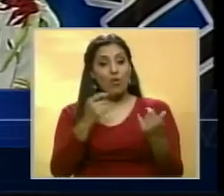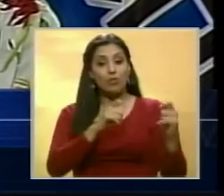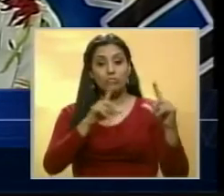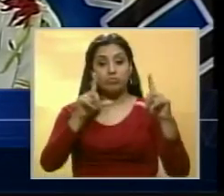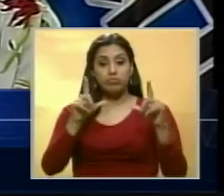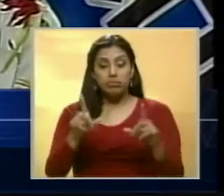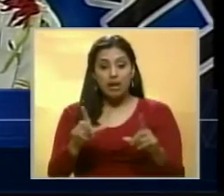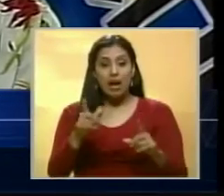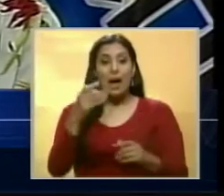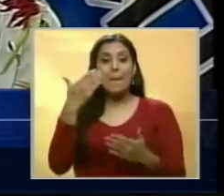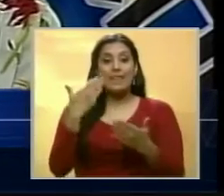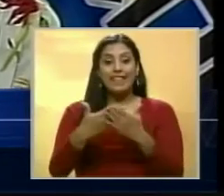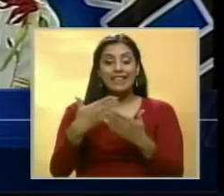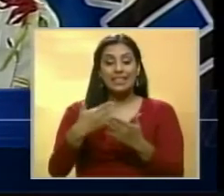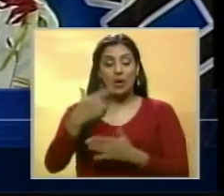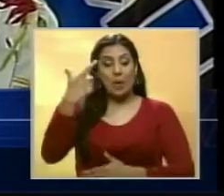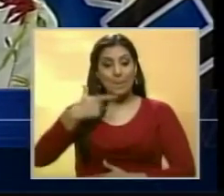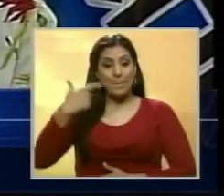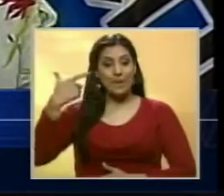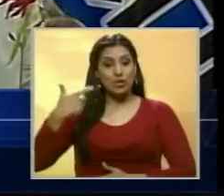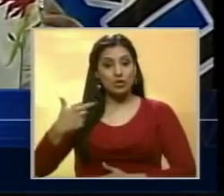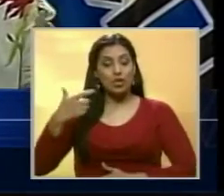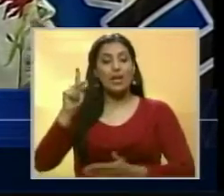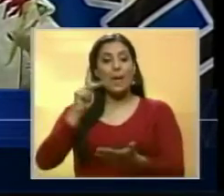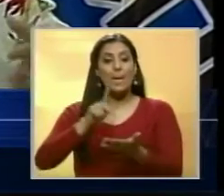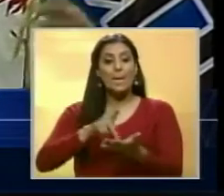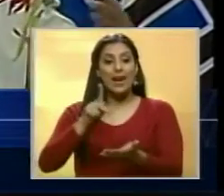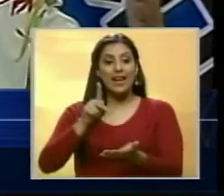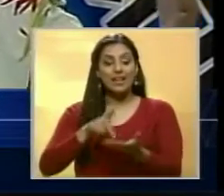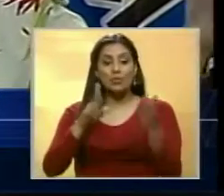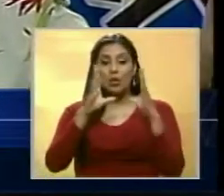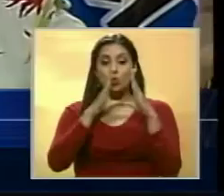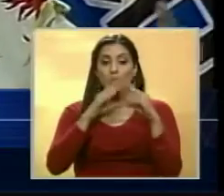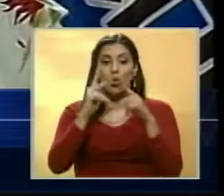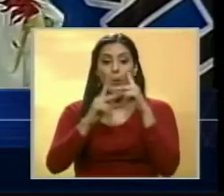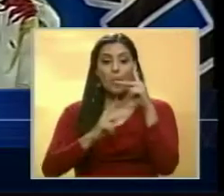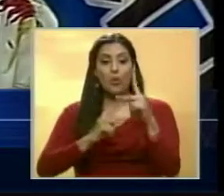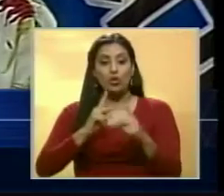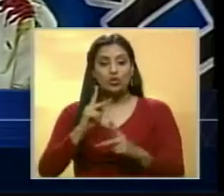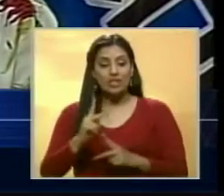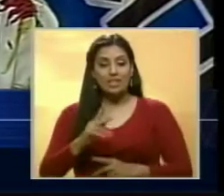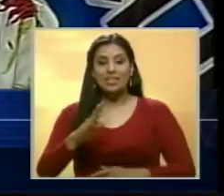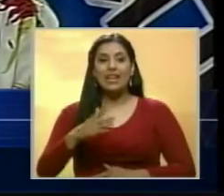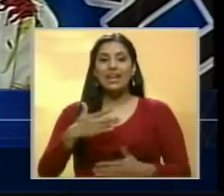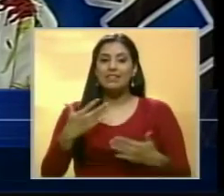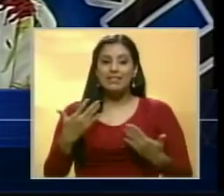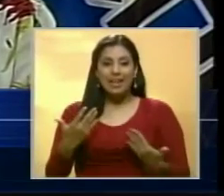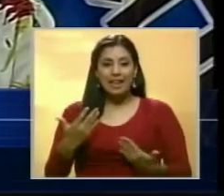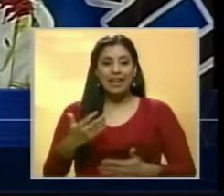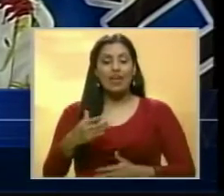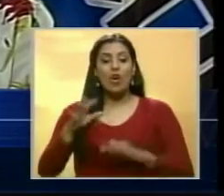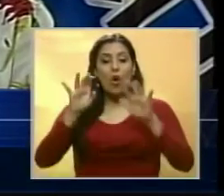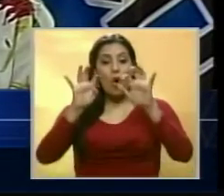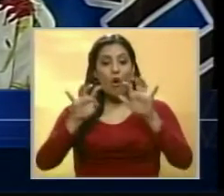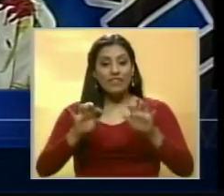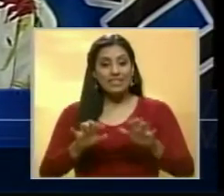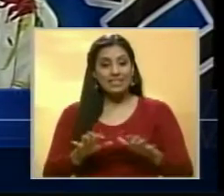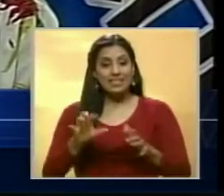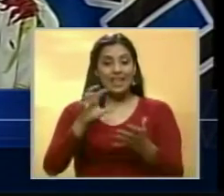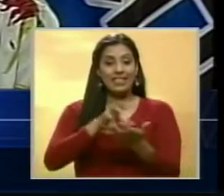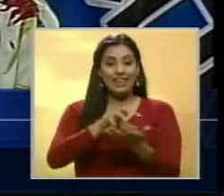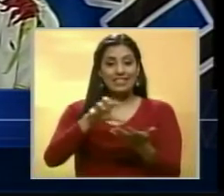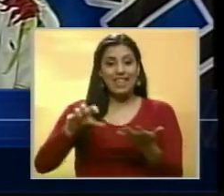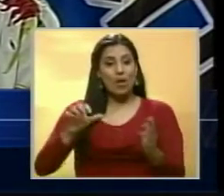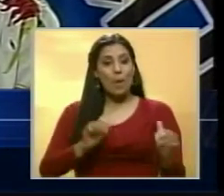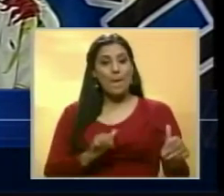acreditación de los testigos que van a participar en todo este proceso se llevará a cabo en las oficinas regionales